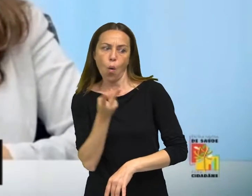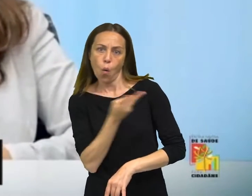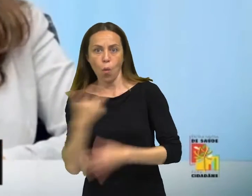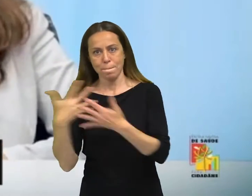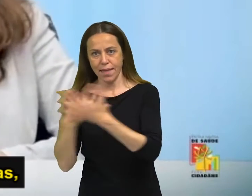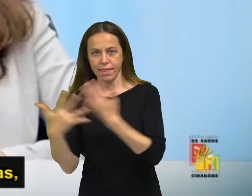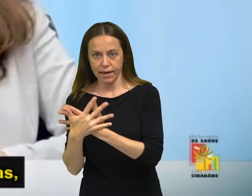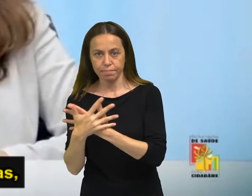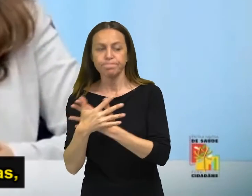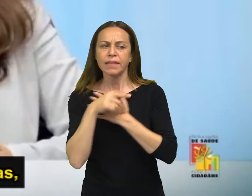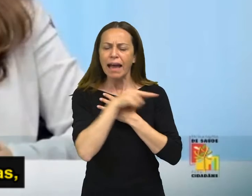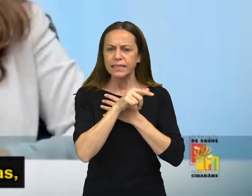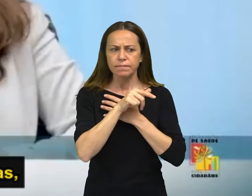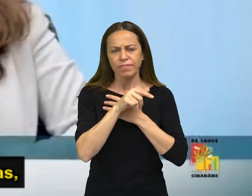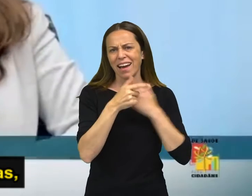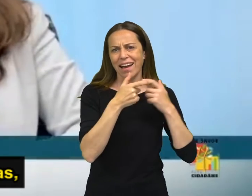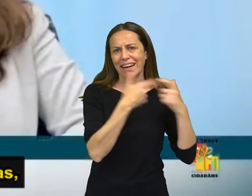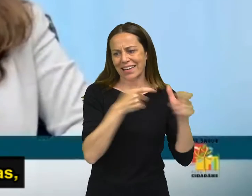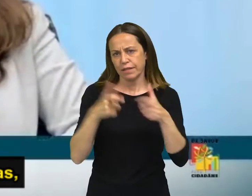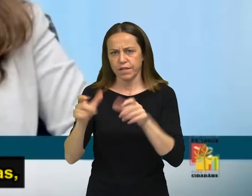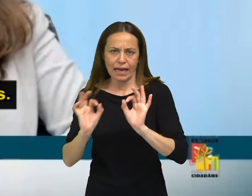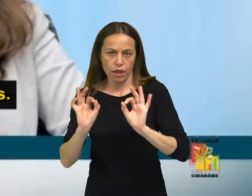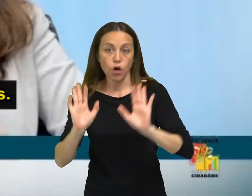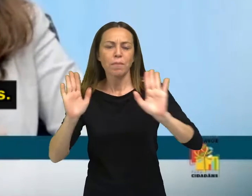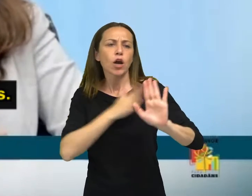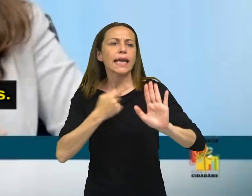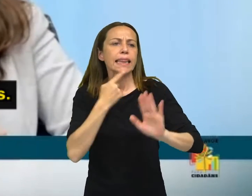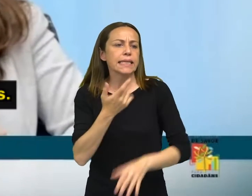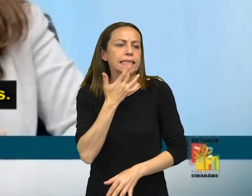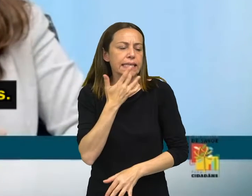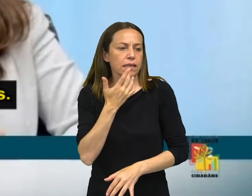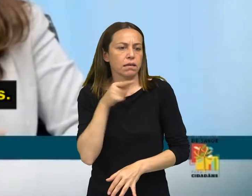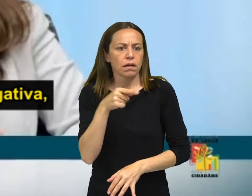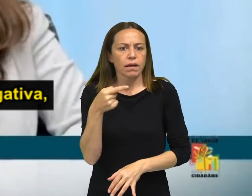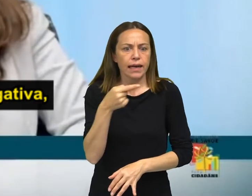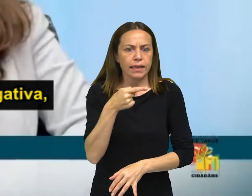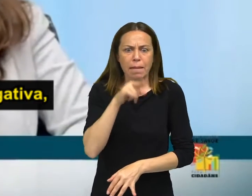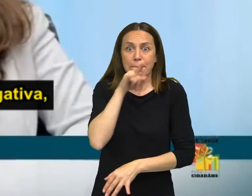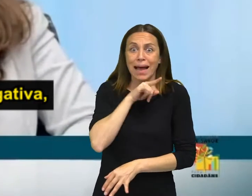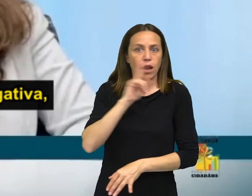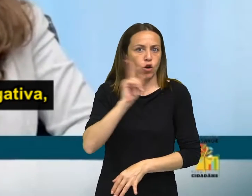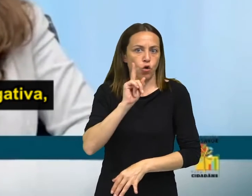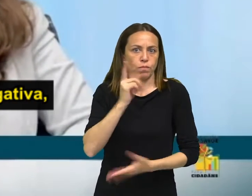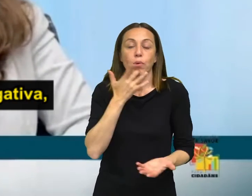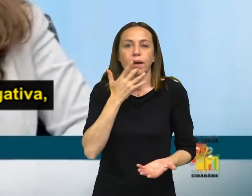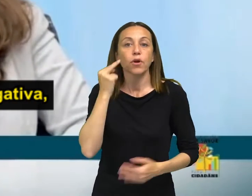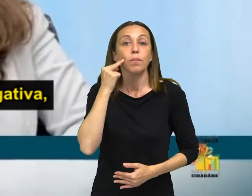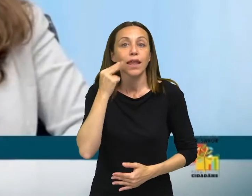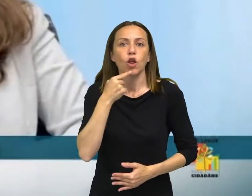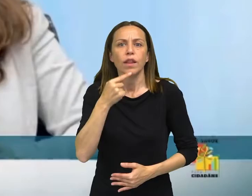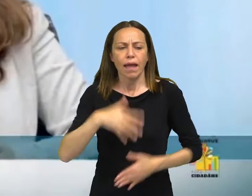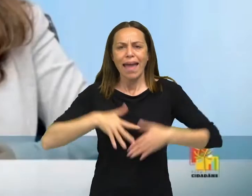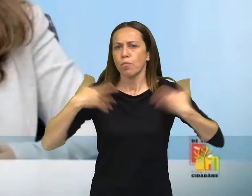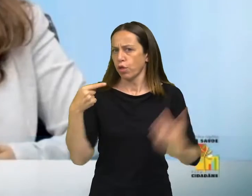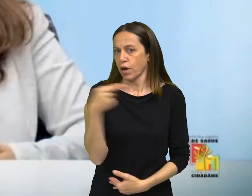mezcla de ambos es una de las formas que tenemos de clasificarlas pero eso no implica que sean buenas o malas de hecho el miedo se considera una emoción negativa